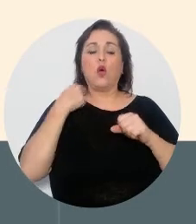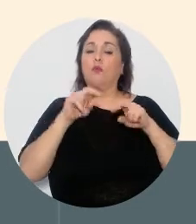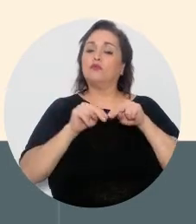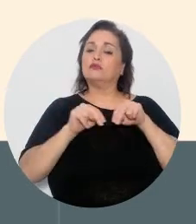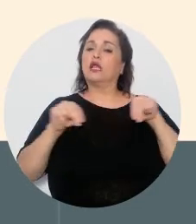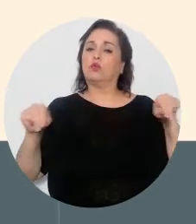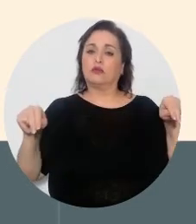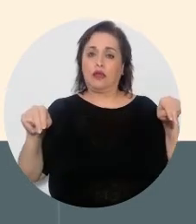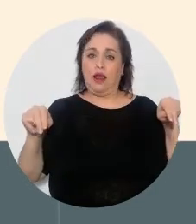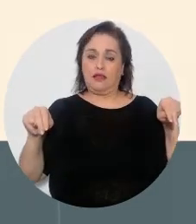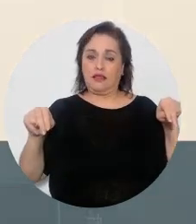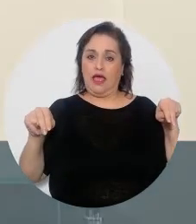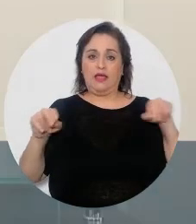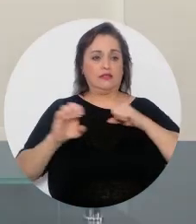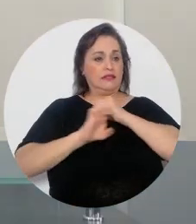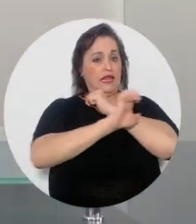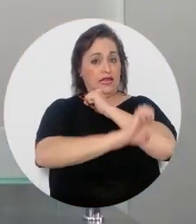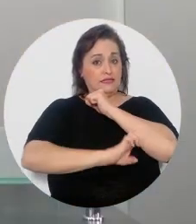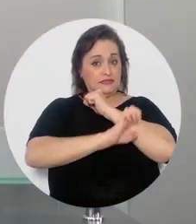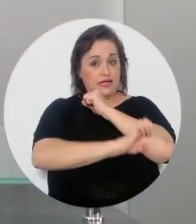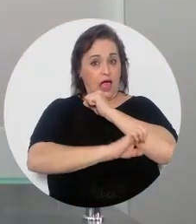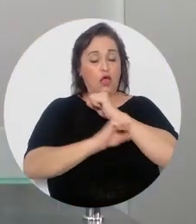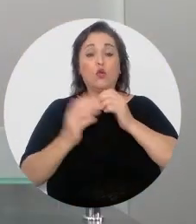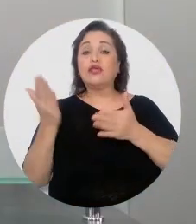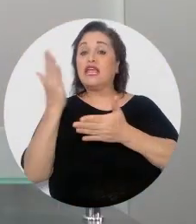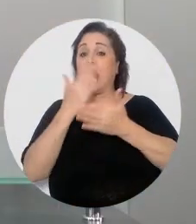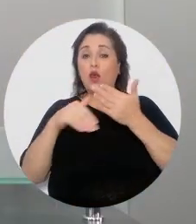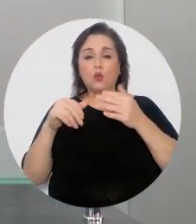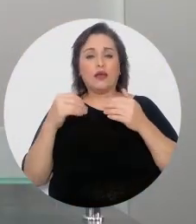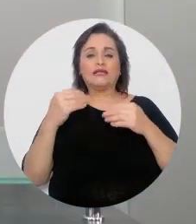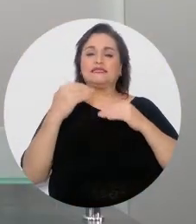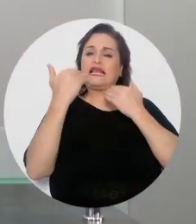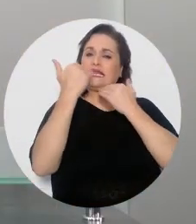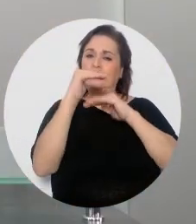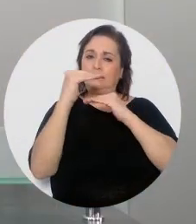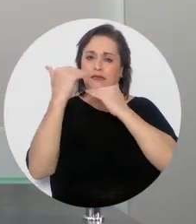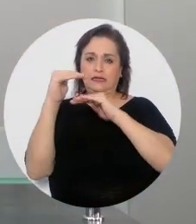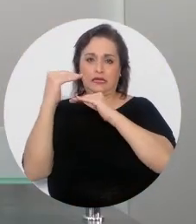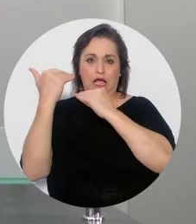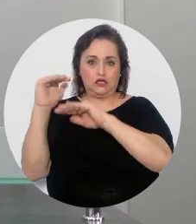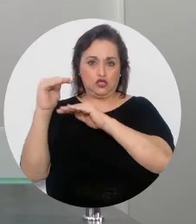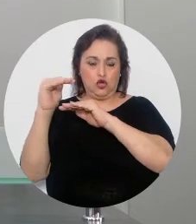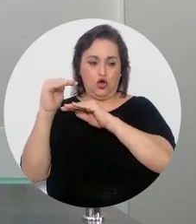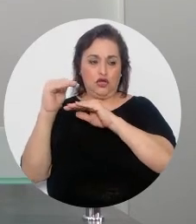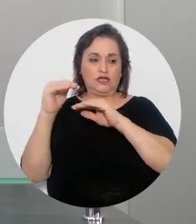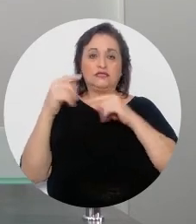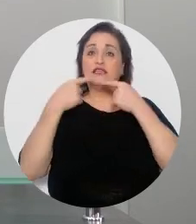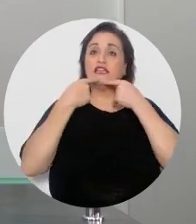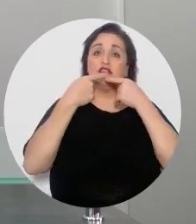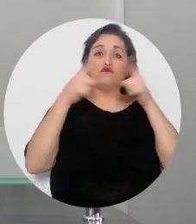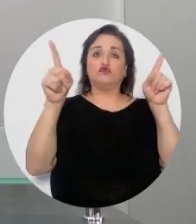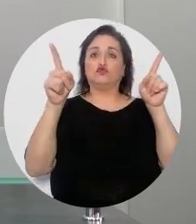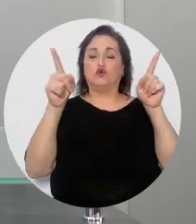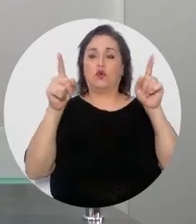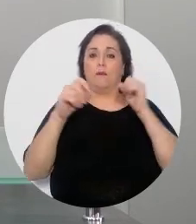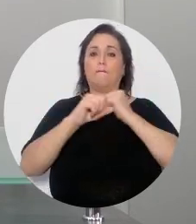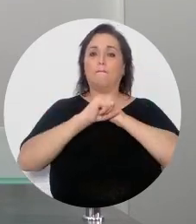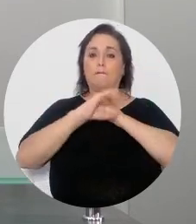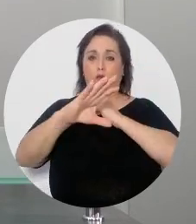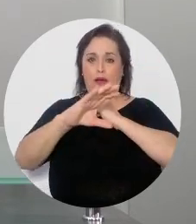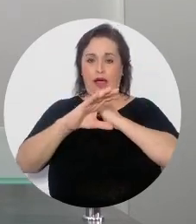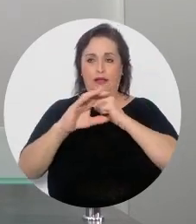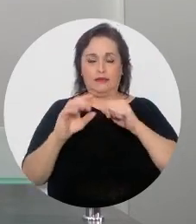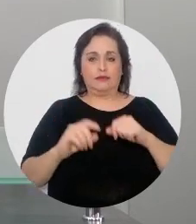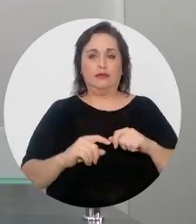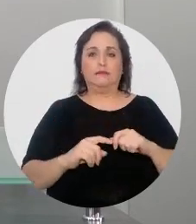de imparcialidad del Estado y algunas limitaciones a la difusión de